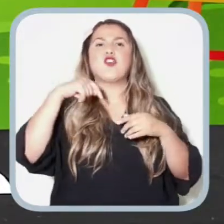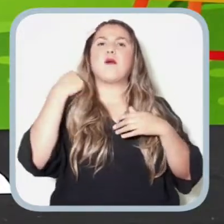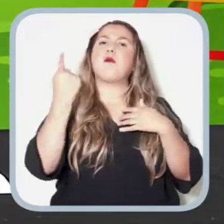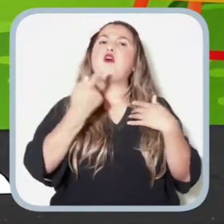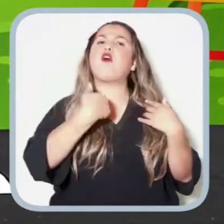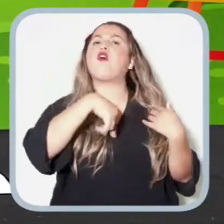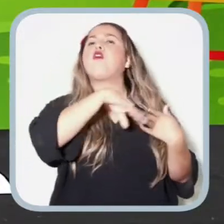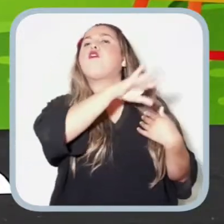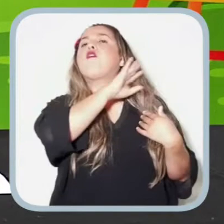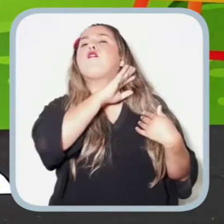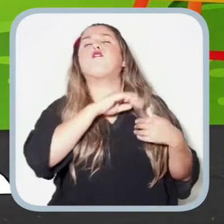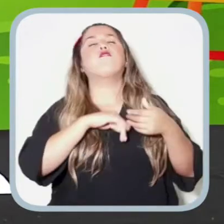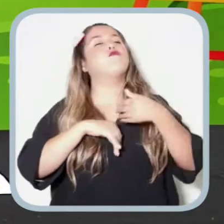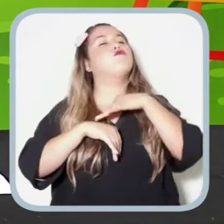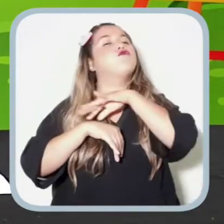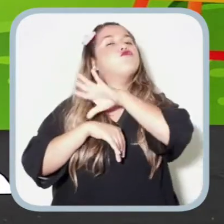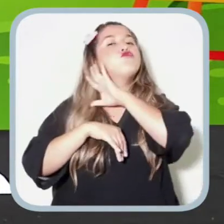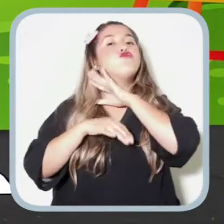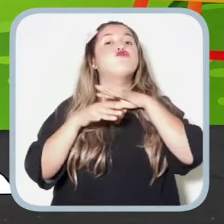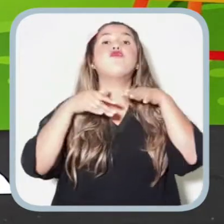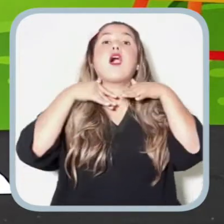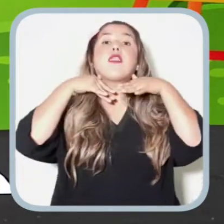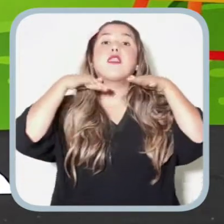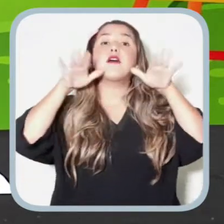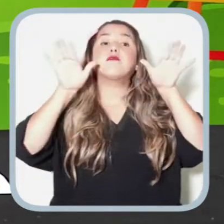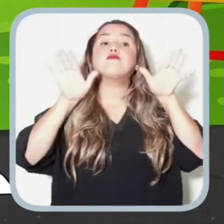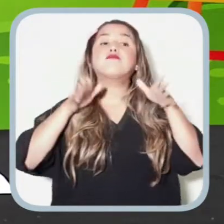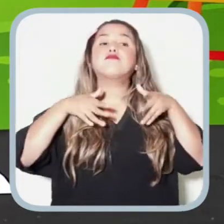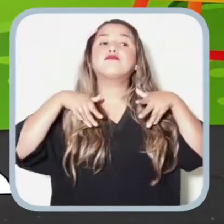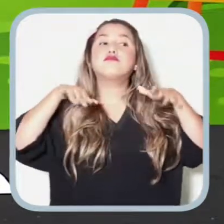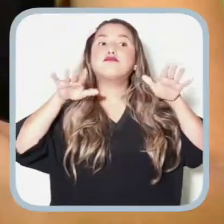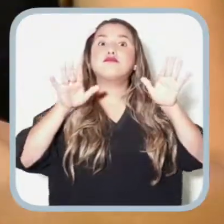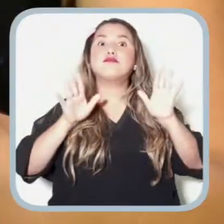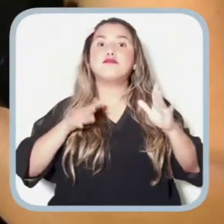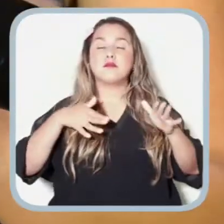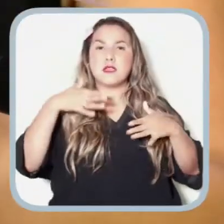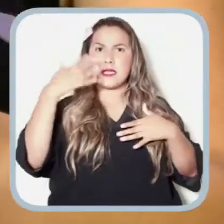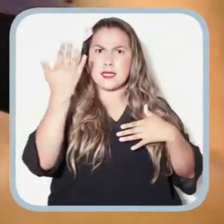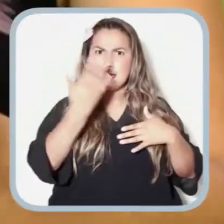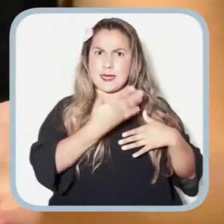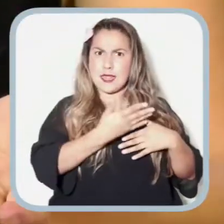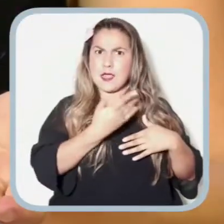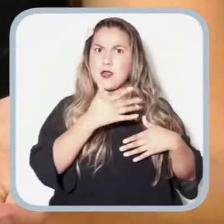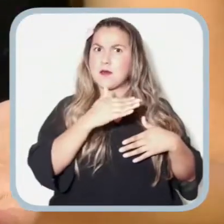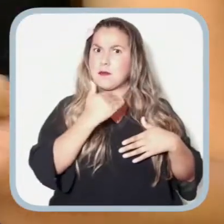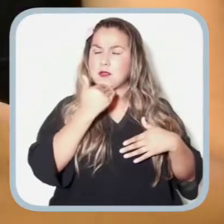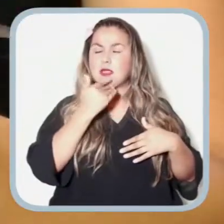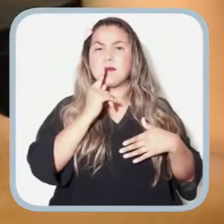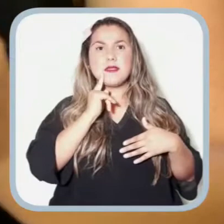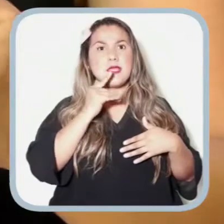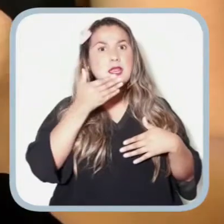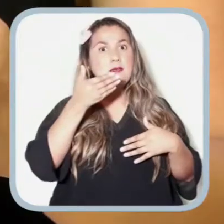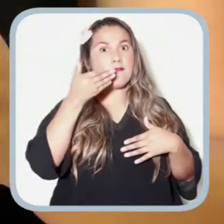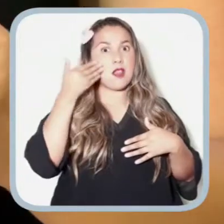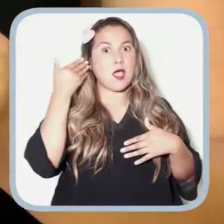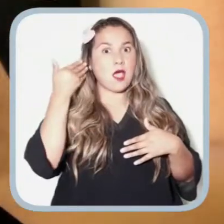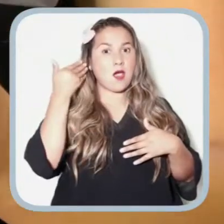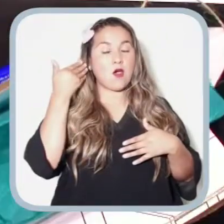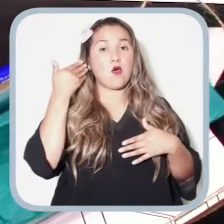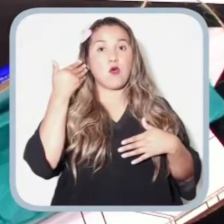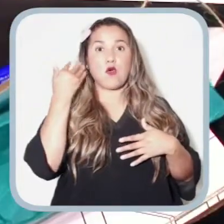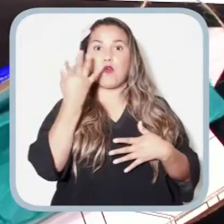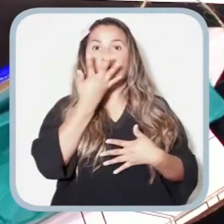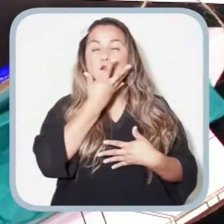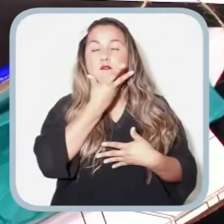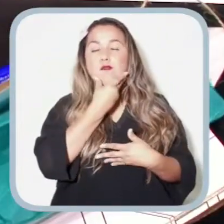de plumas blancas en su cuerpo su plumaje mayormente negro pero también tiene blanco que eso lo